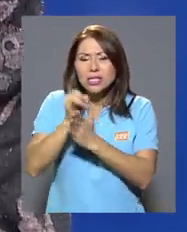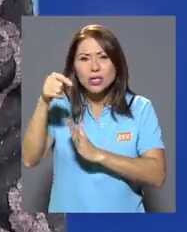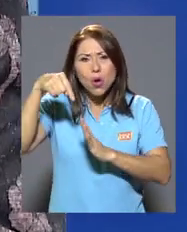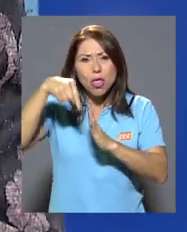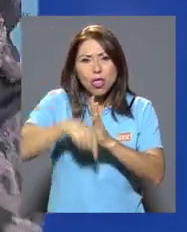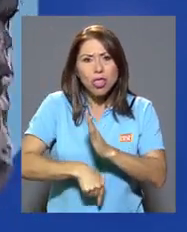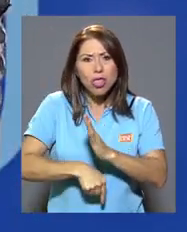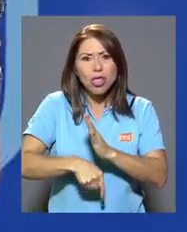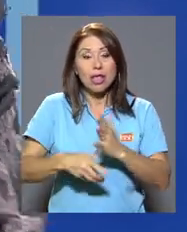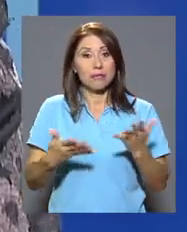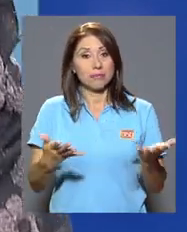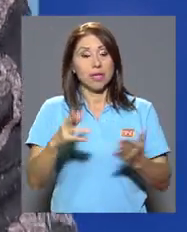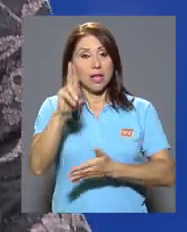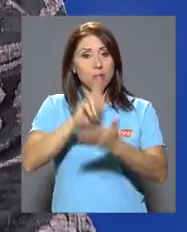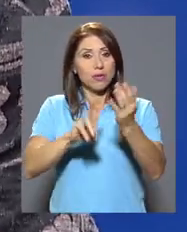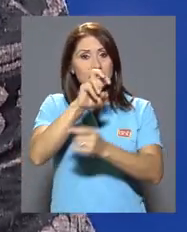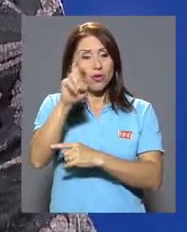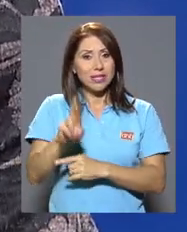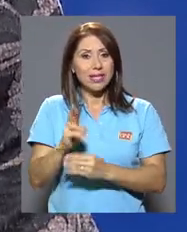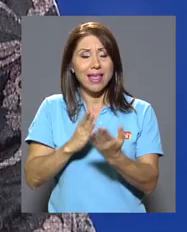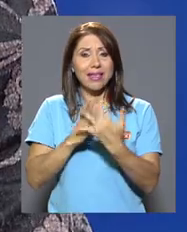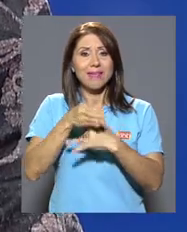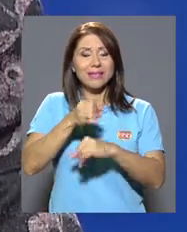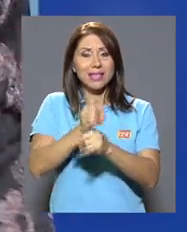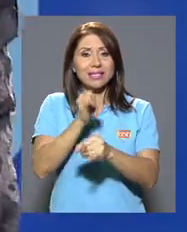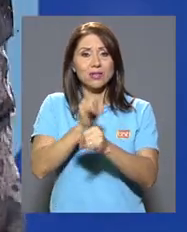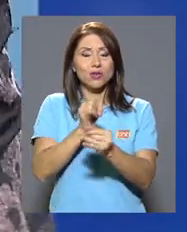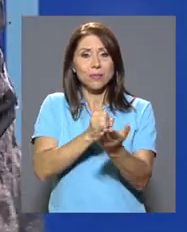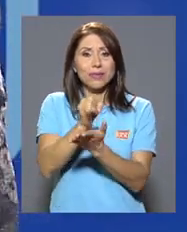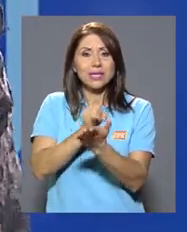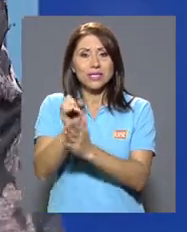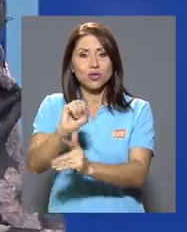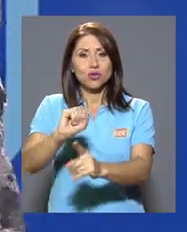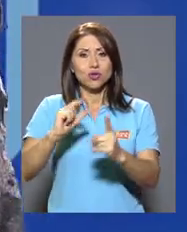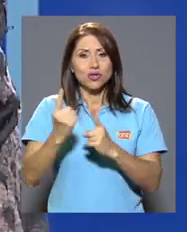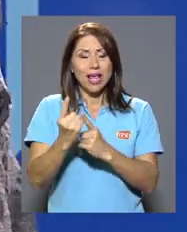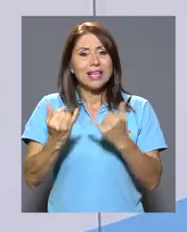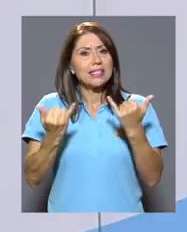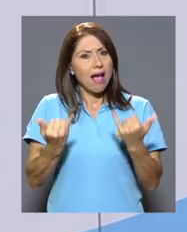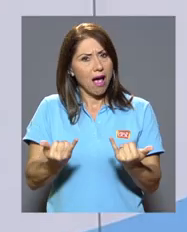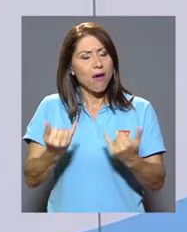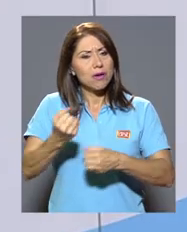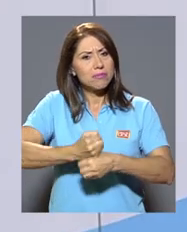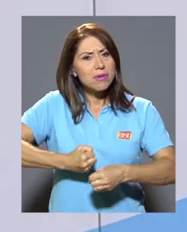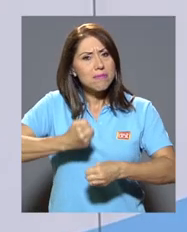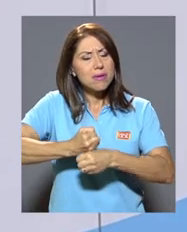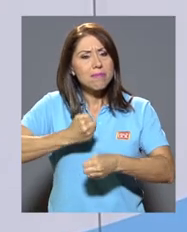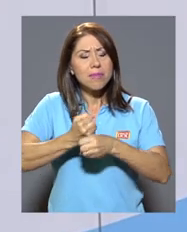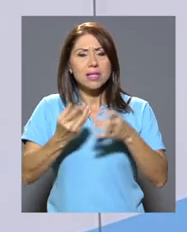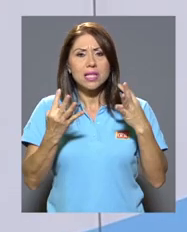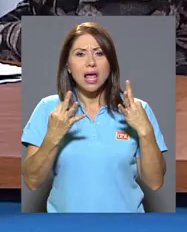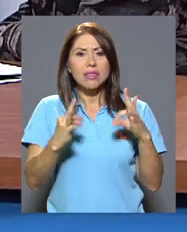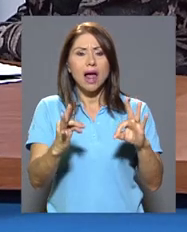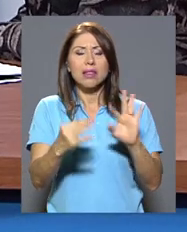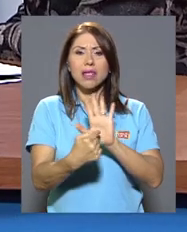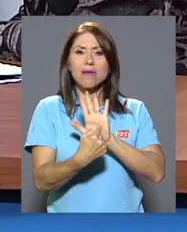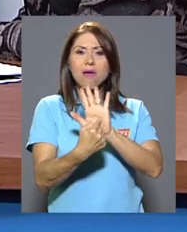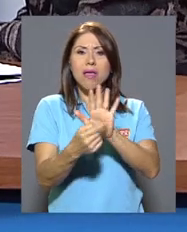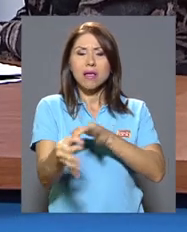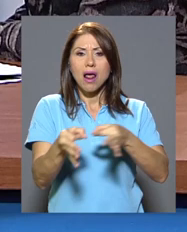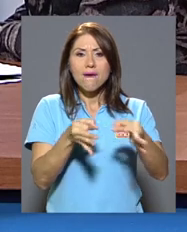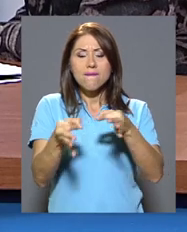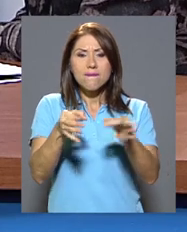manera la universidad de costa rica a través del instituto de investigaciones sociales está incursionando en tratar de clarificar este tipo de